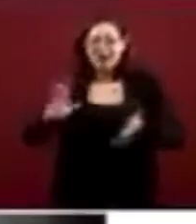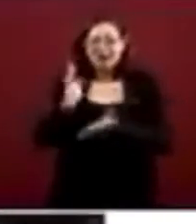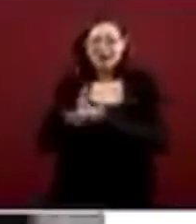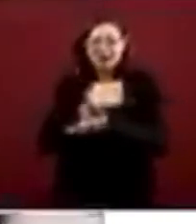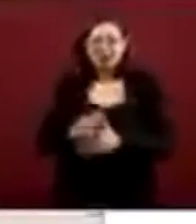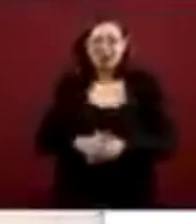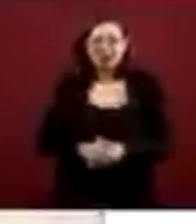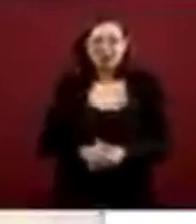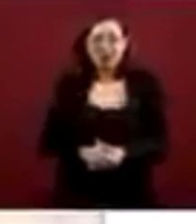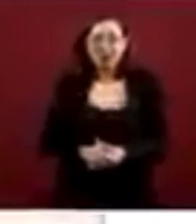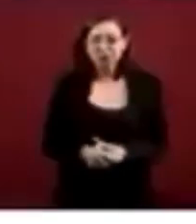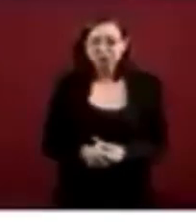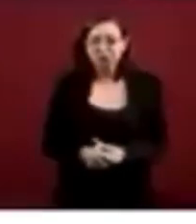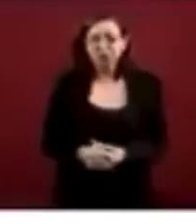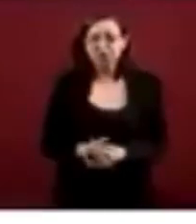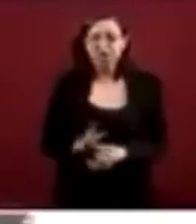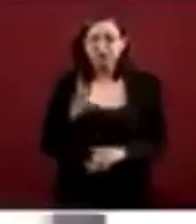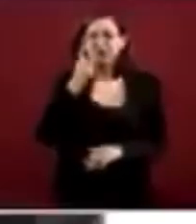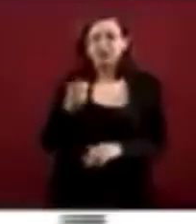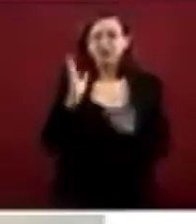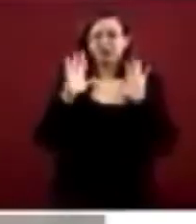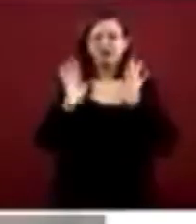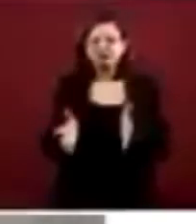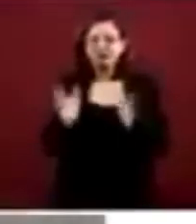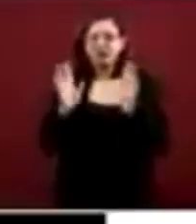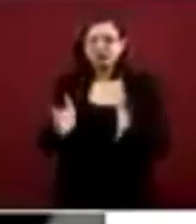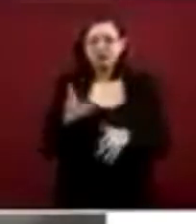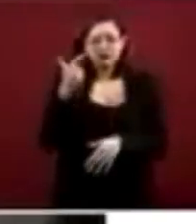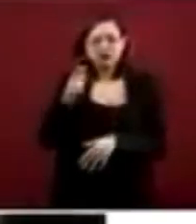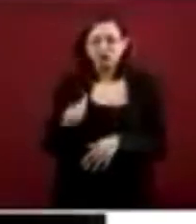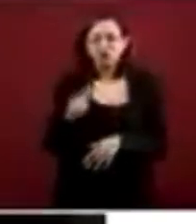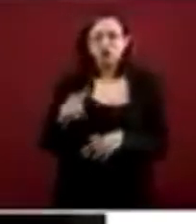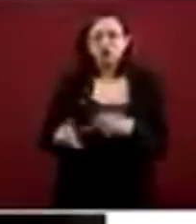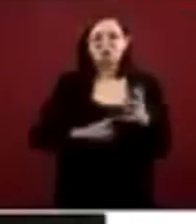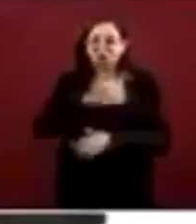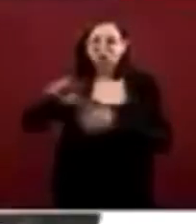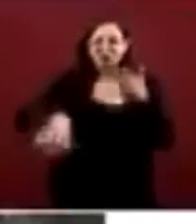Pero ya no quiero que haya de madre.